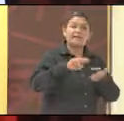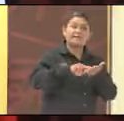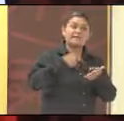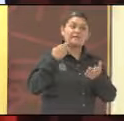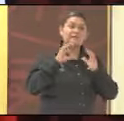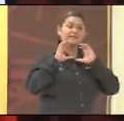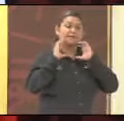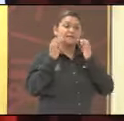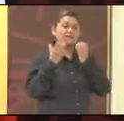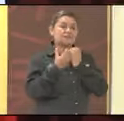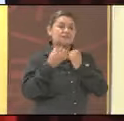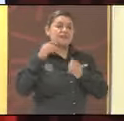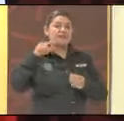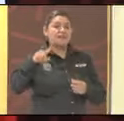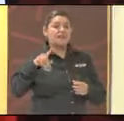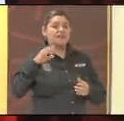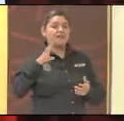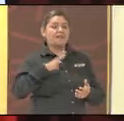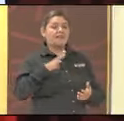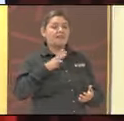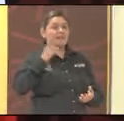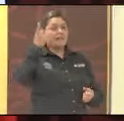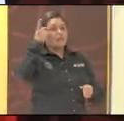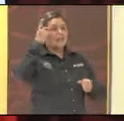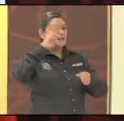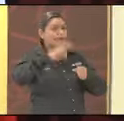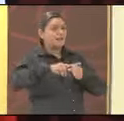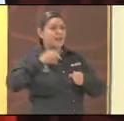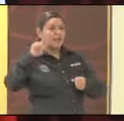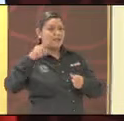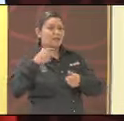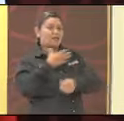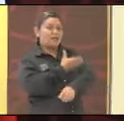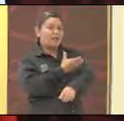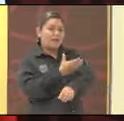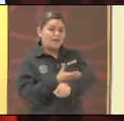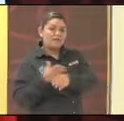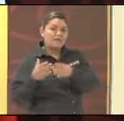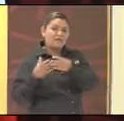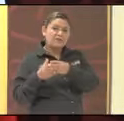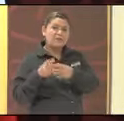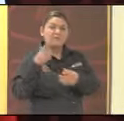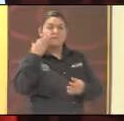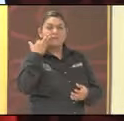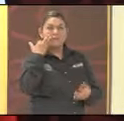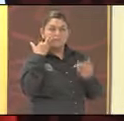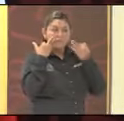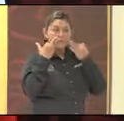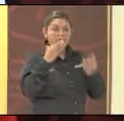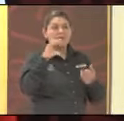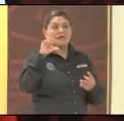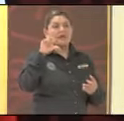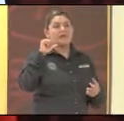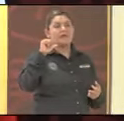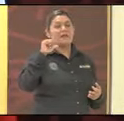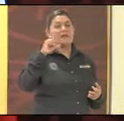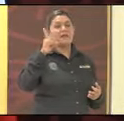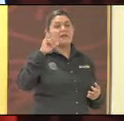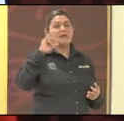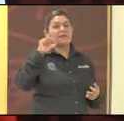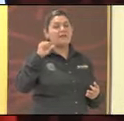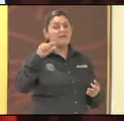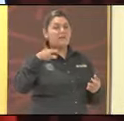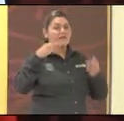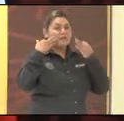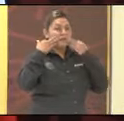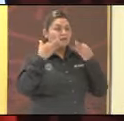el Cabildo, y pues ahí estuvo la directora Claudia Fernández compareciendo con nosotros, también el contador Regino Vázquez